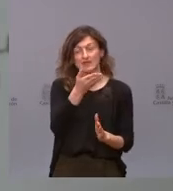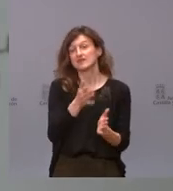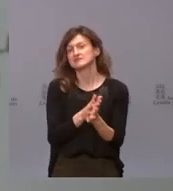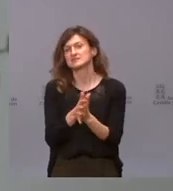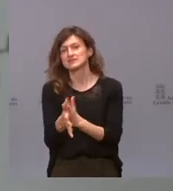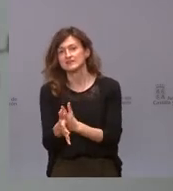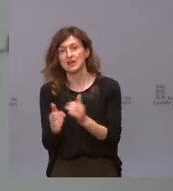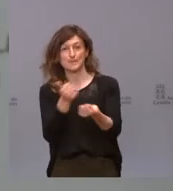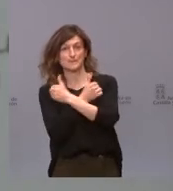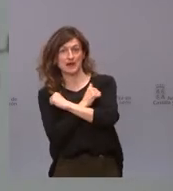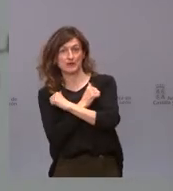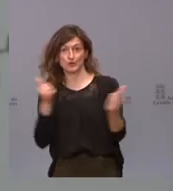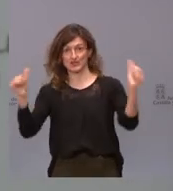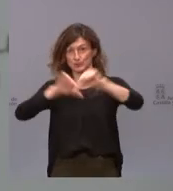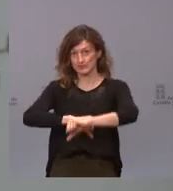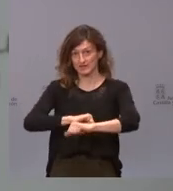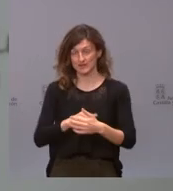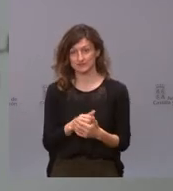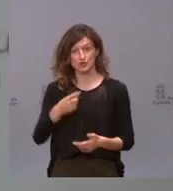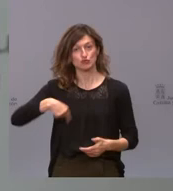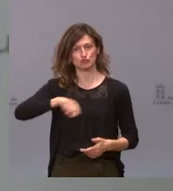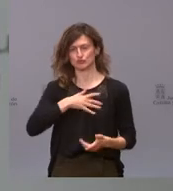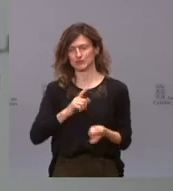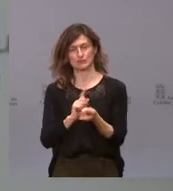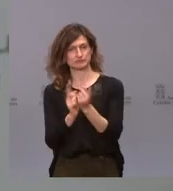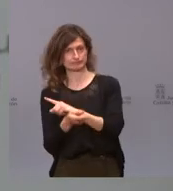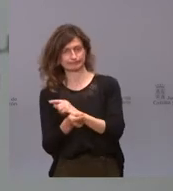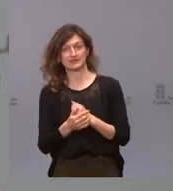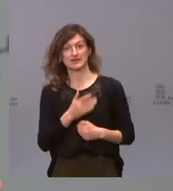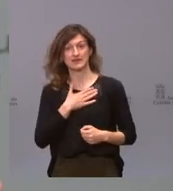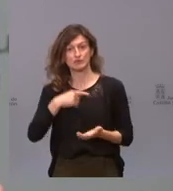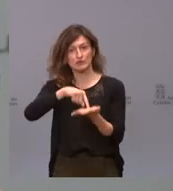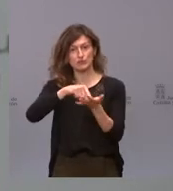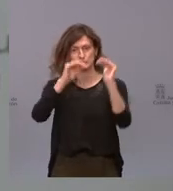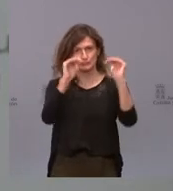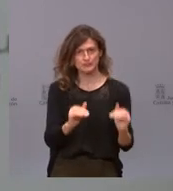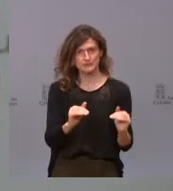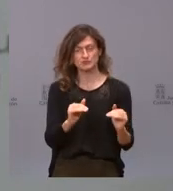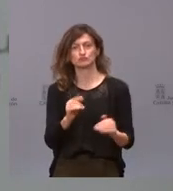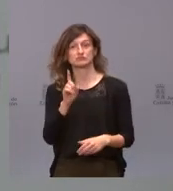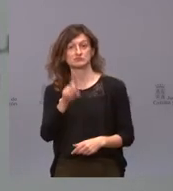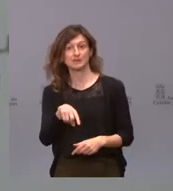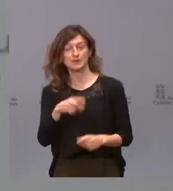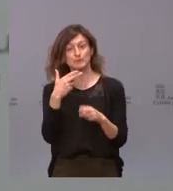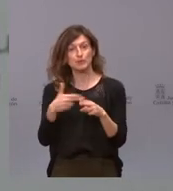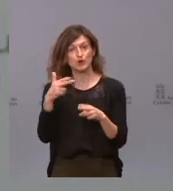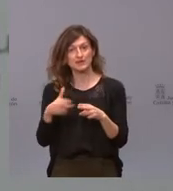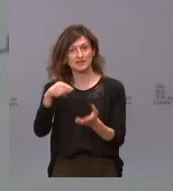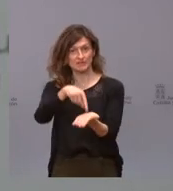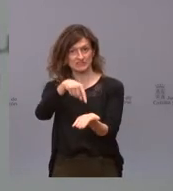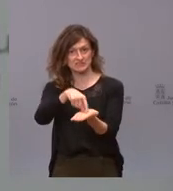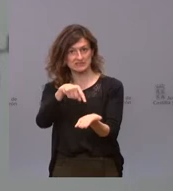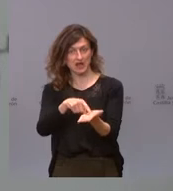paro y ruina nuestra apuesta es bajar impuestos tener una política fiscal